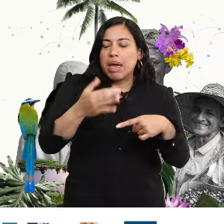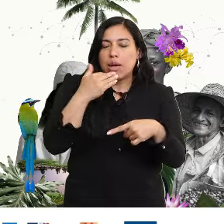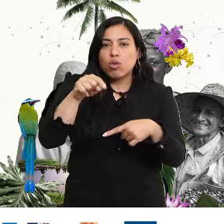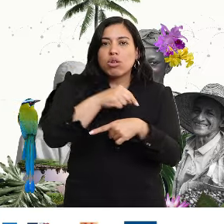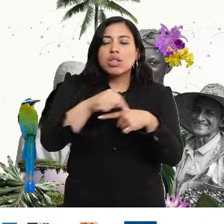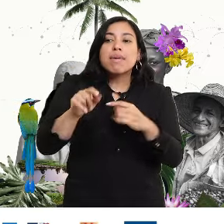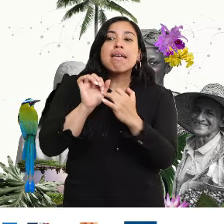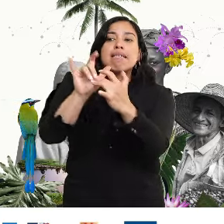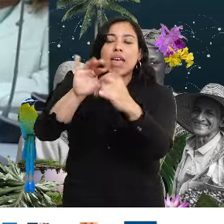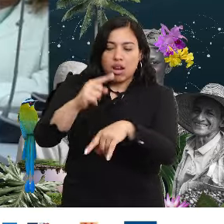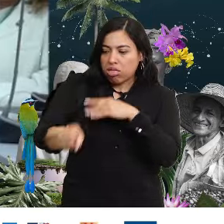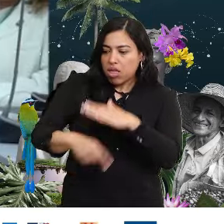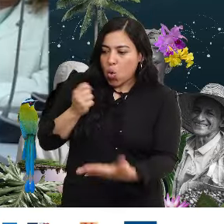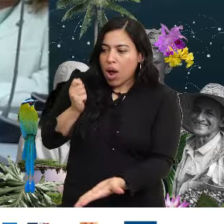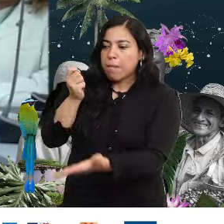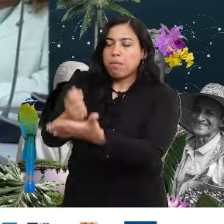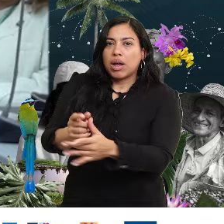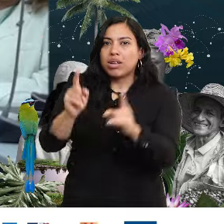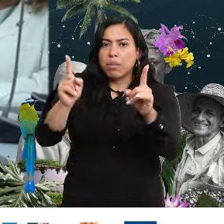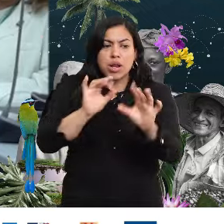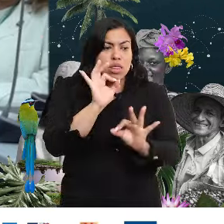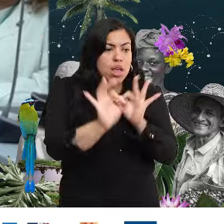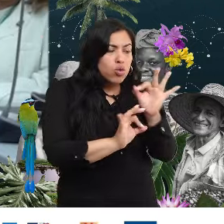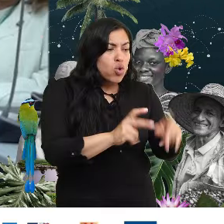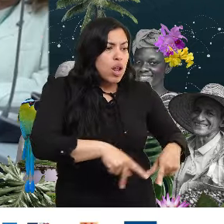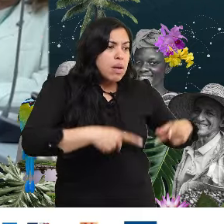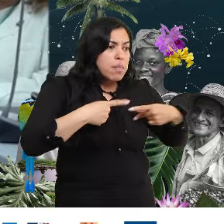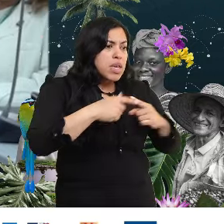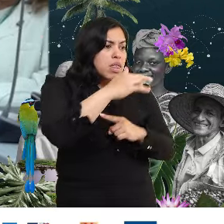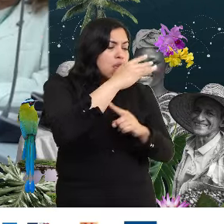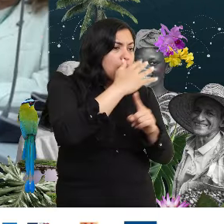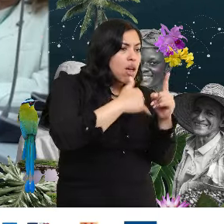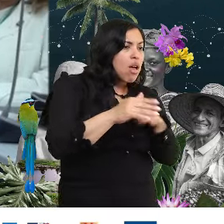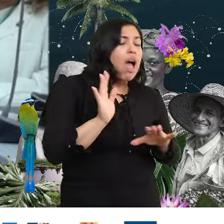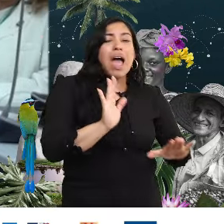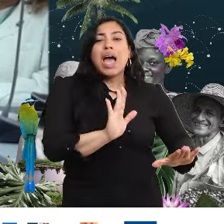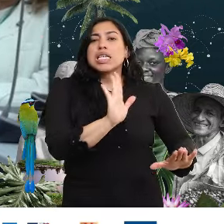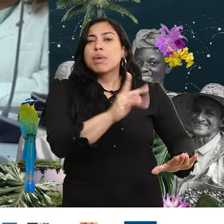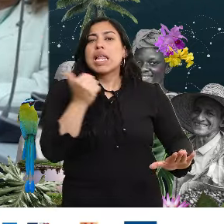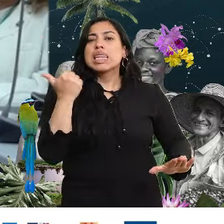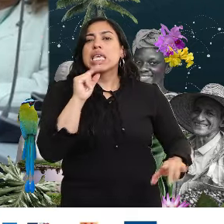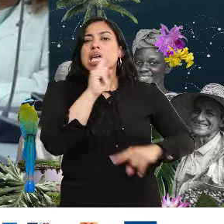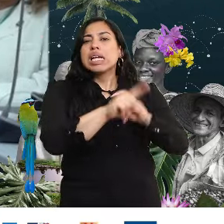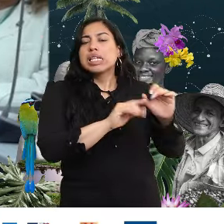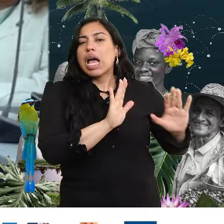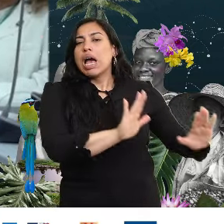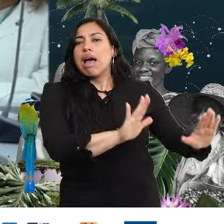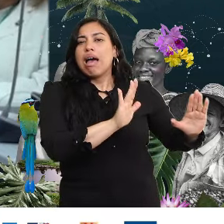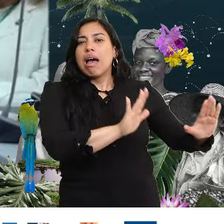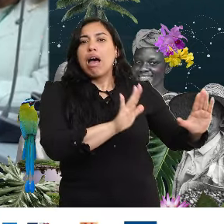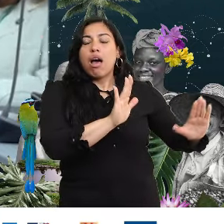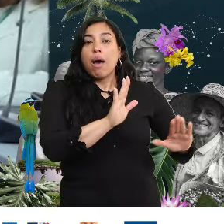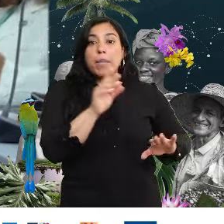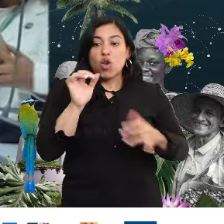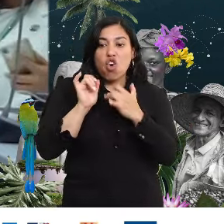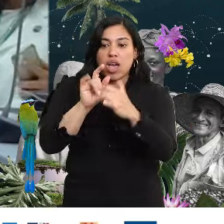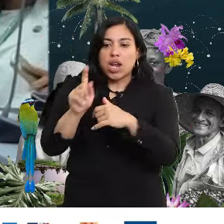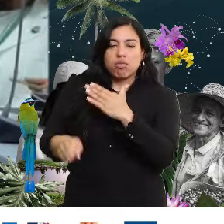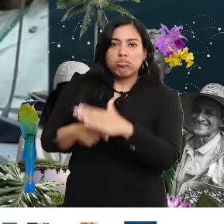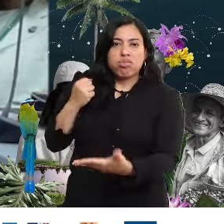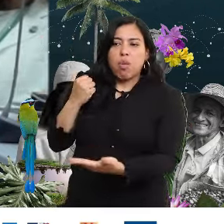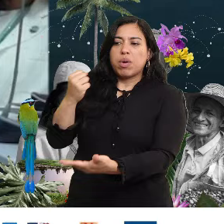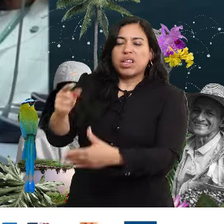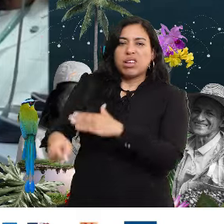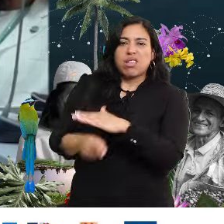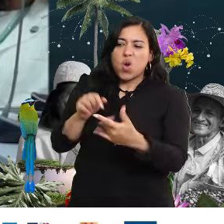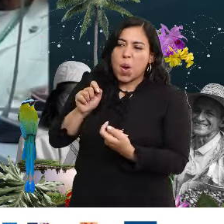es para la guerra, pero cuando es para cuidar la vida, entonces son 10 años de negociaciones para poder tener